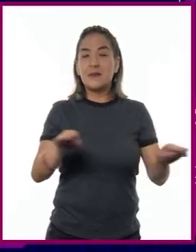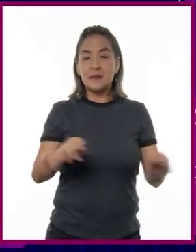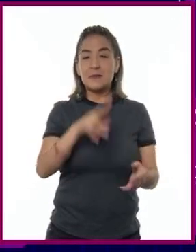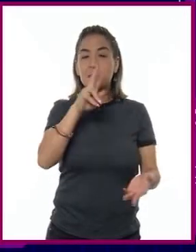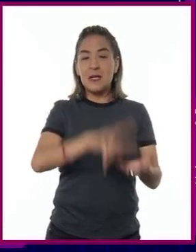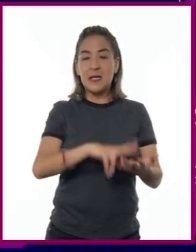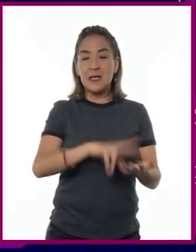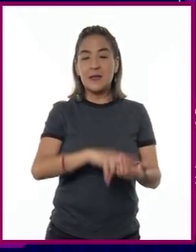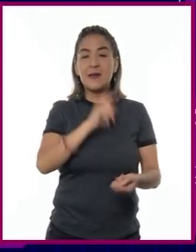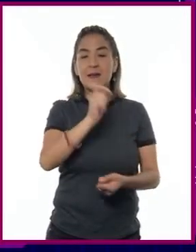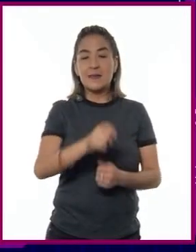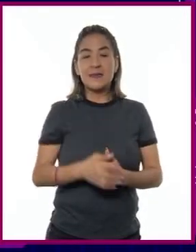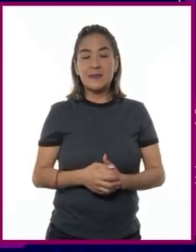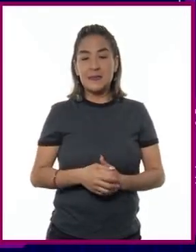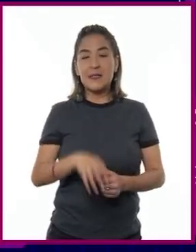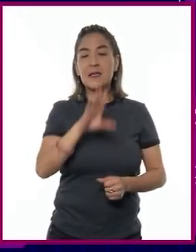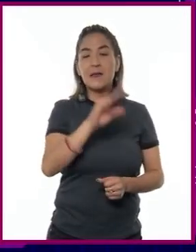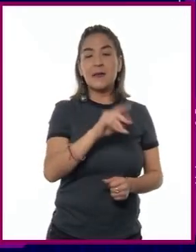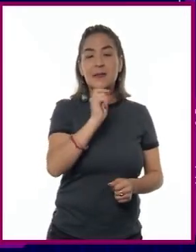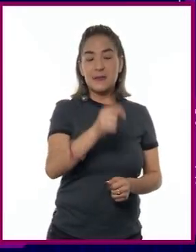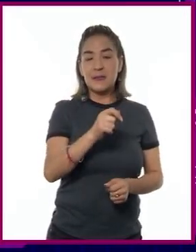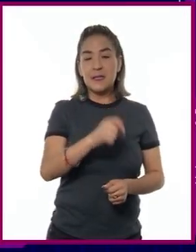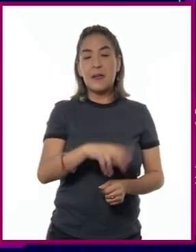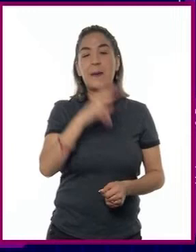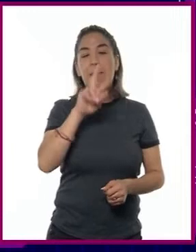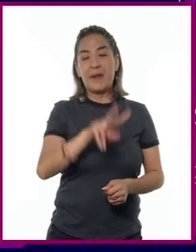un volumen interno de